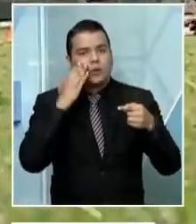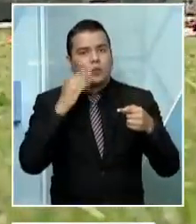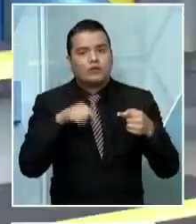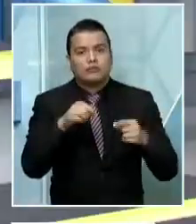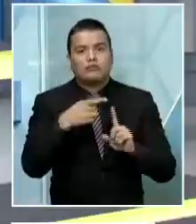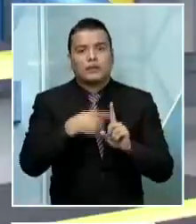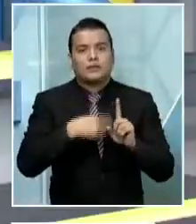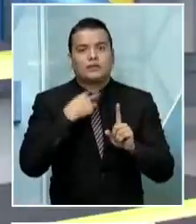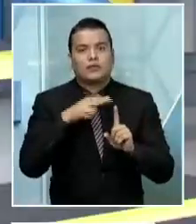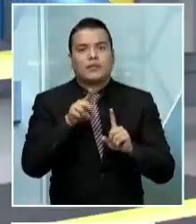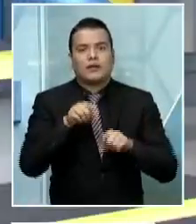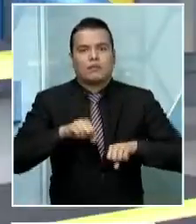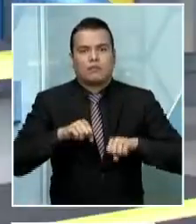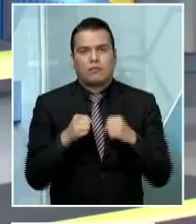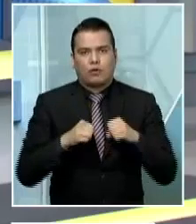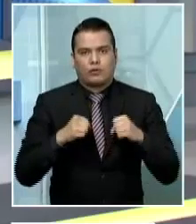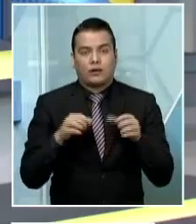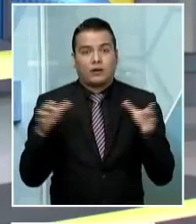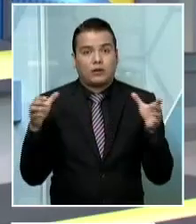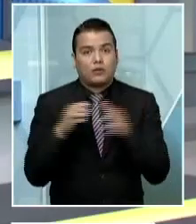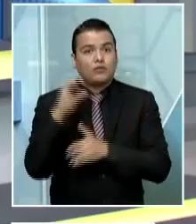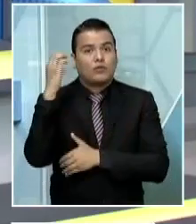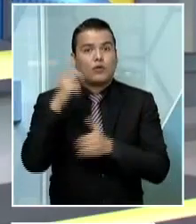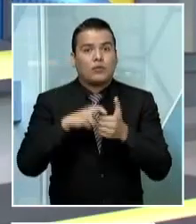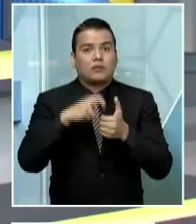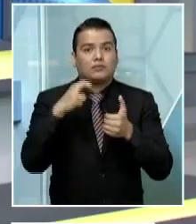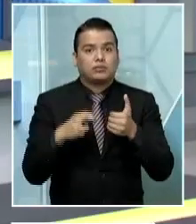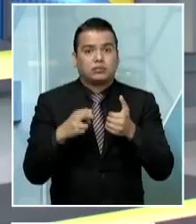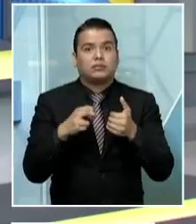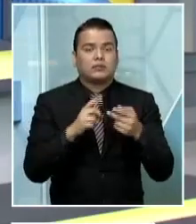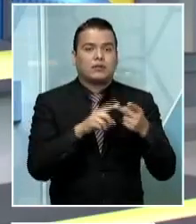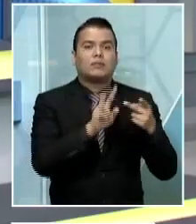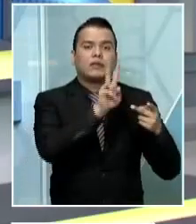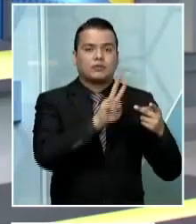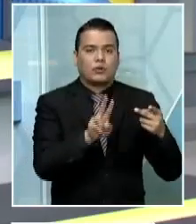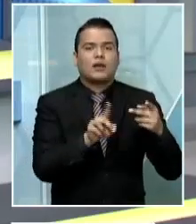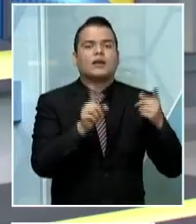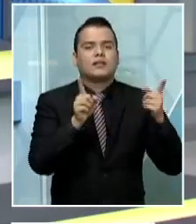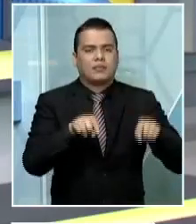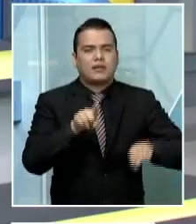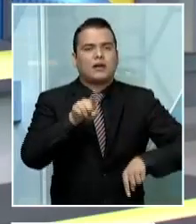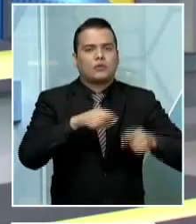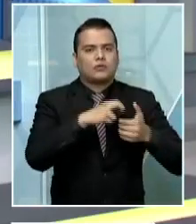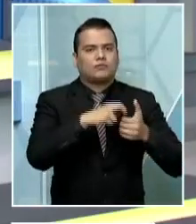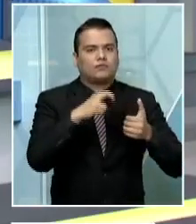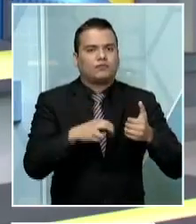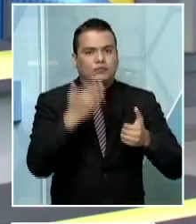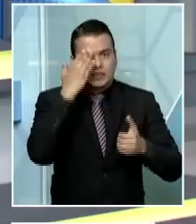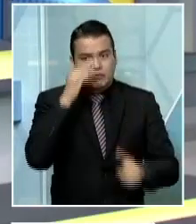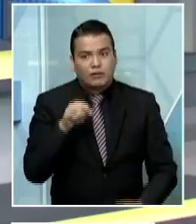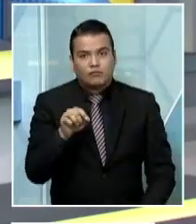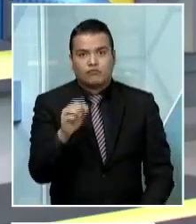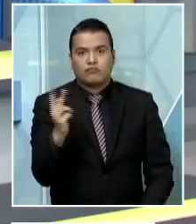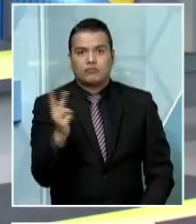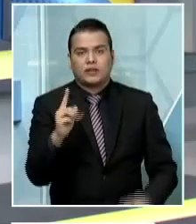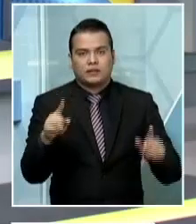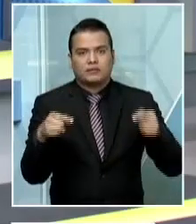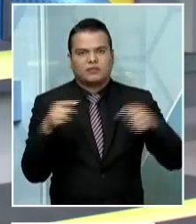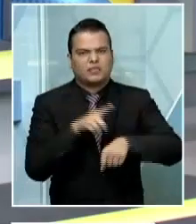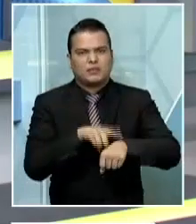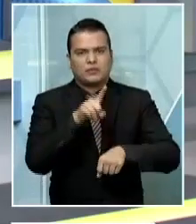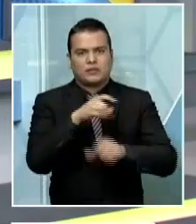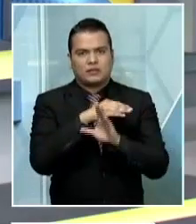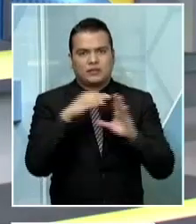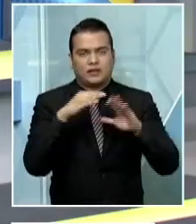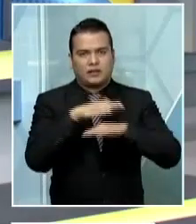Bogotá. Hay bajas en la selección Colombia, lo mismo que en Venezuela, para iniciar las eliminatorias el próximo viernes 6:30 de la tarde